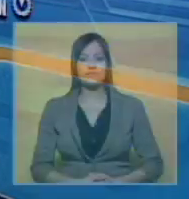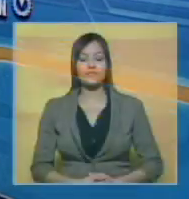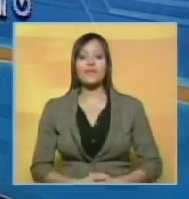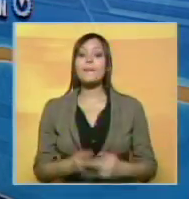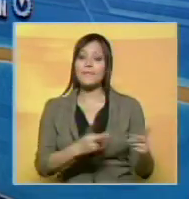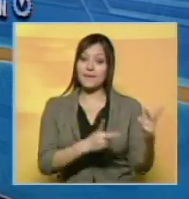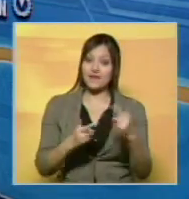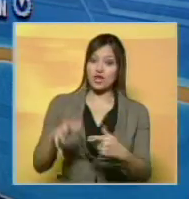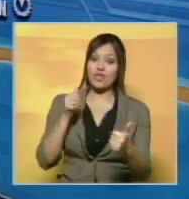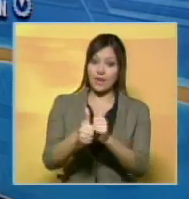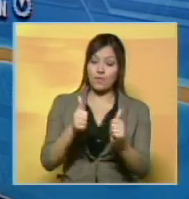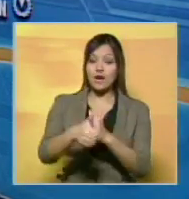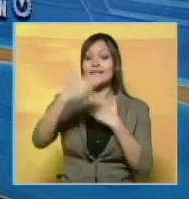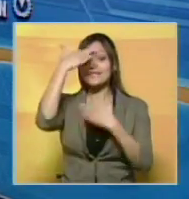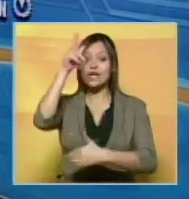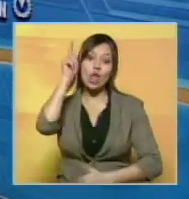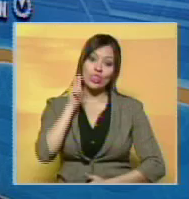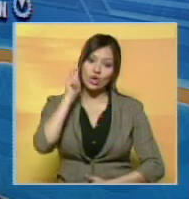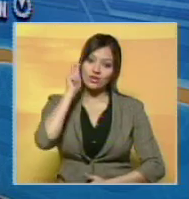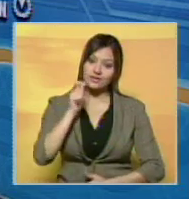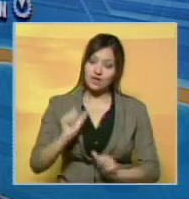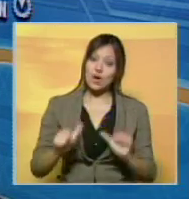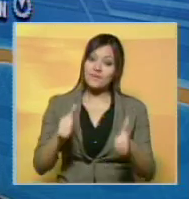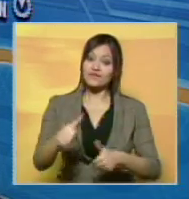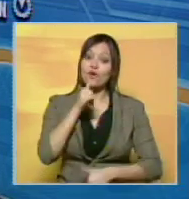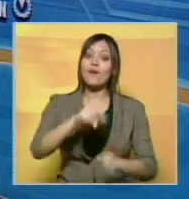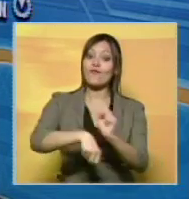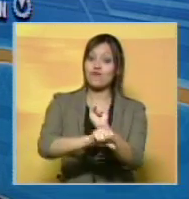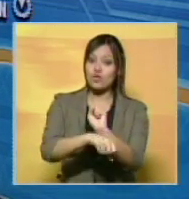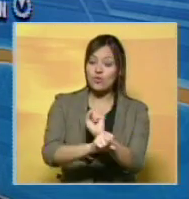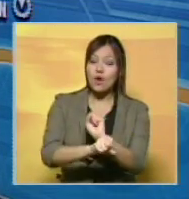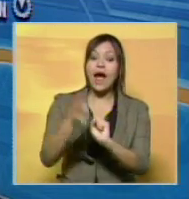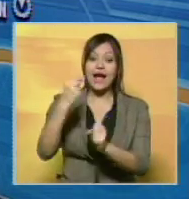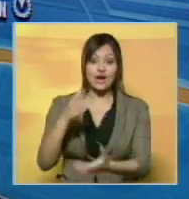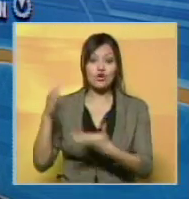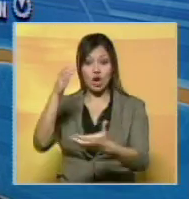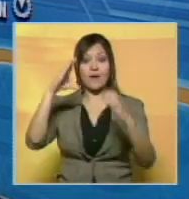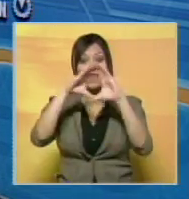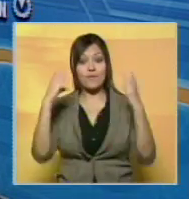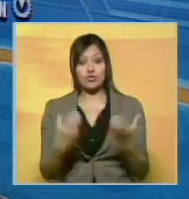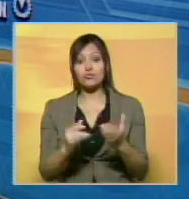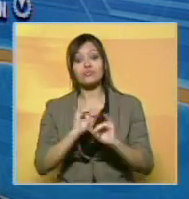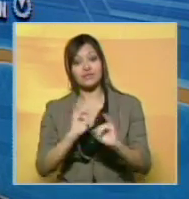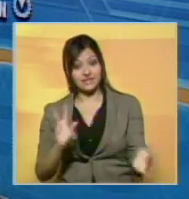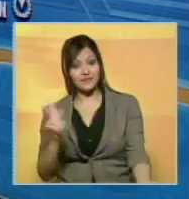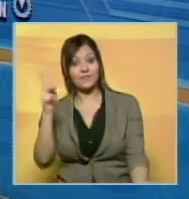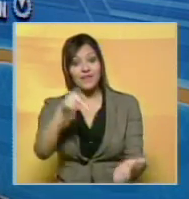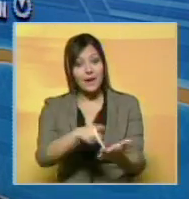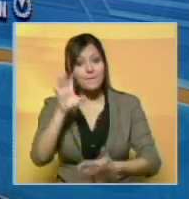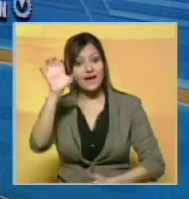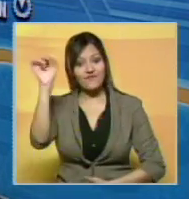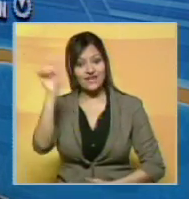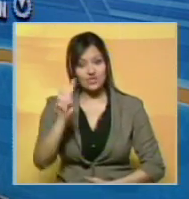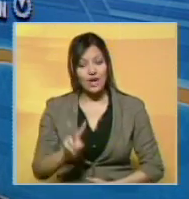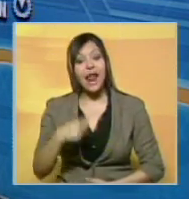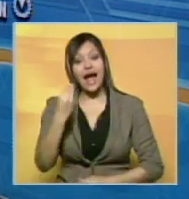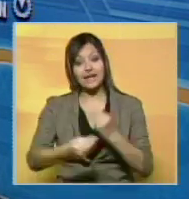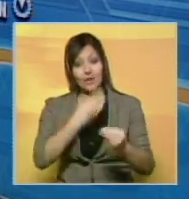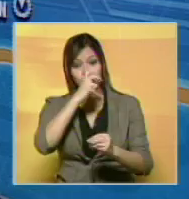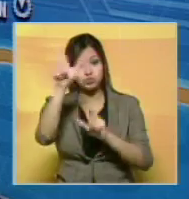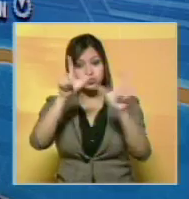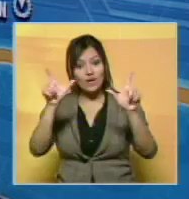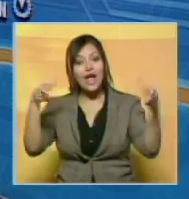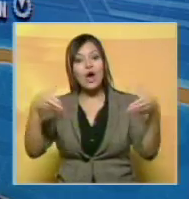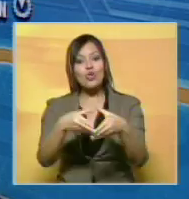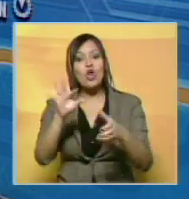Amigos, bienvenidos a los deportes. Les saluda Tony Citadino. Comenzamos con fútbol, porque la Copa del Mundo ya llegó a nuestro país como parte del tour que realiza con la